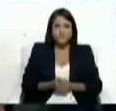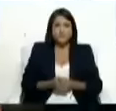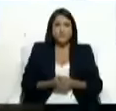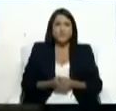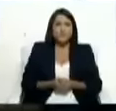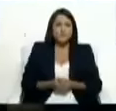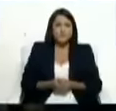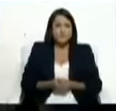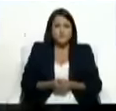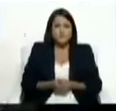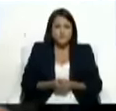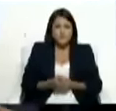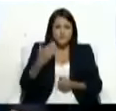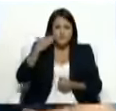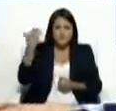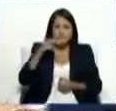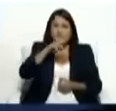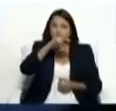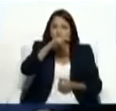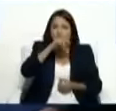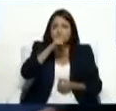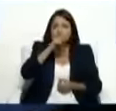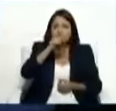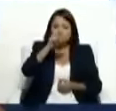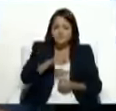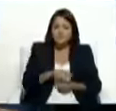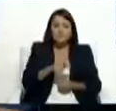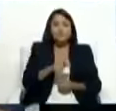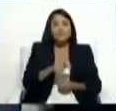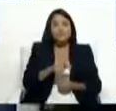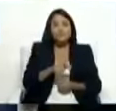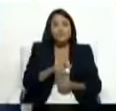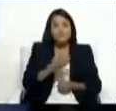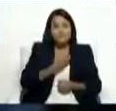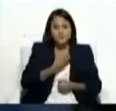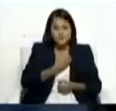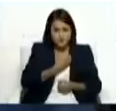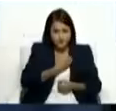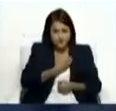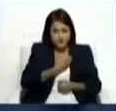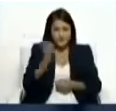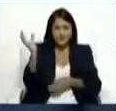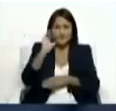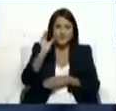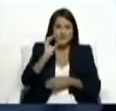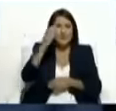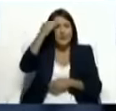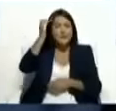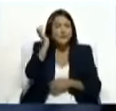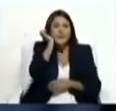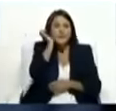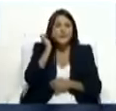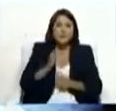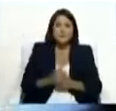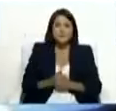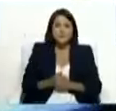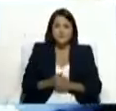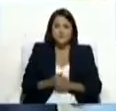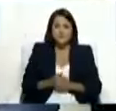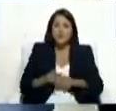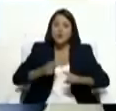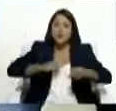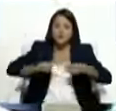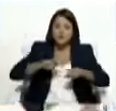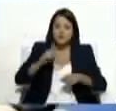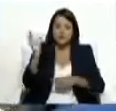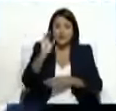estamos escuchando a la almirante en jefe Carmen Meléndez, coordinadora en Caracas del Comando de Campaña Venezuela